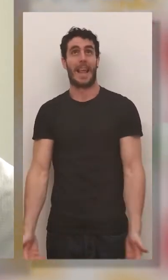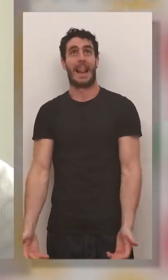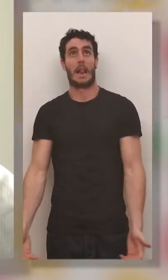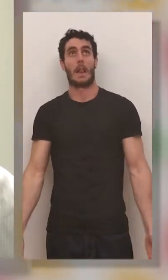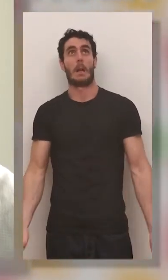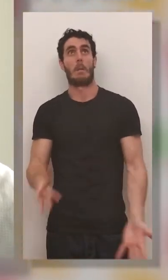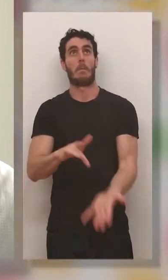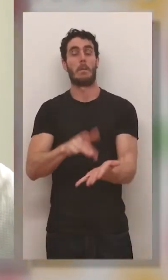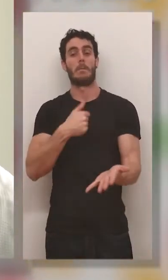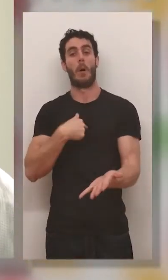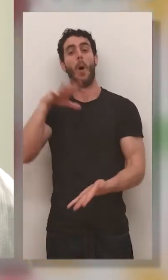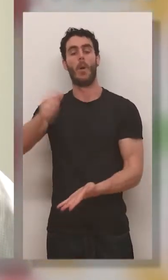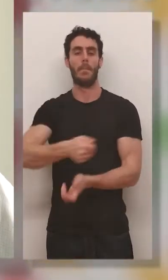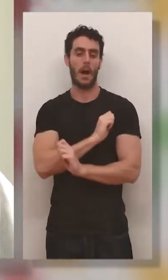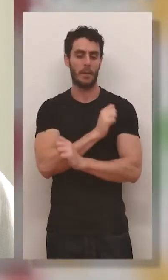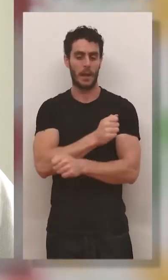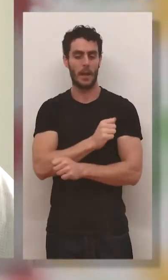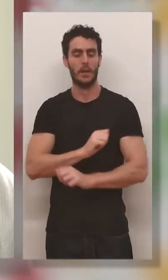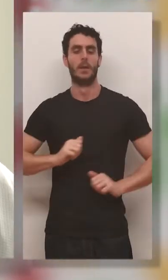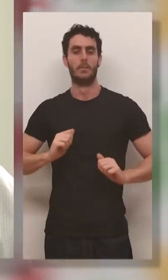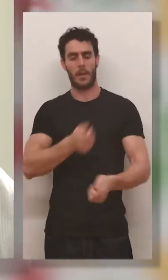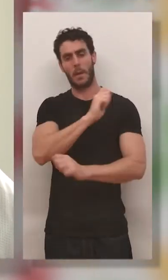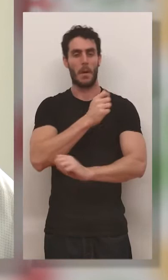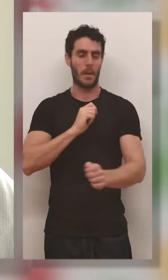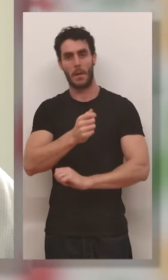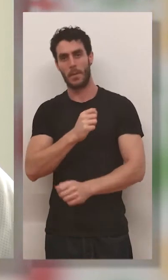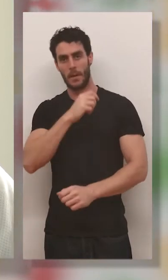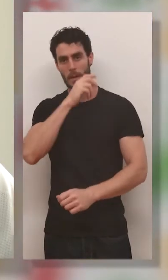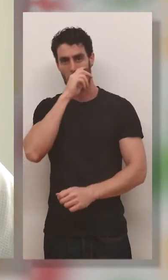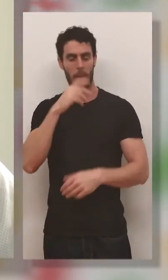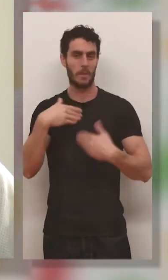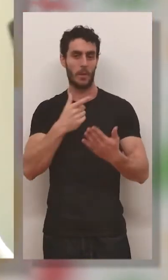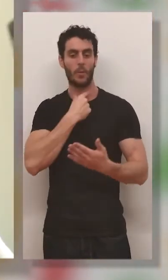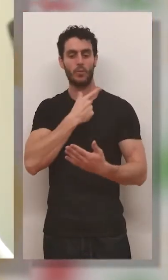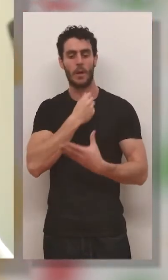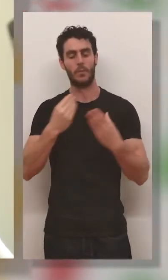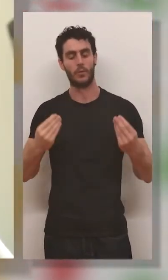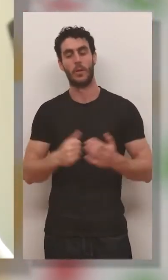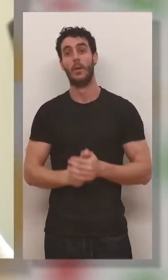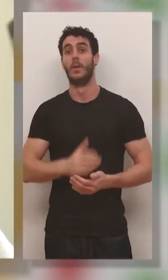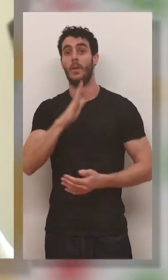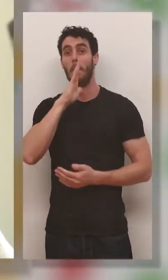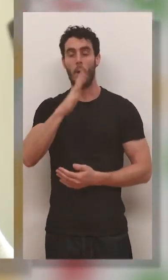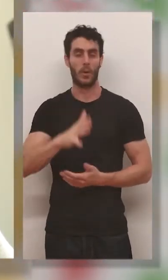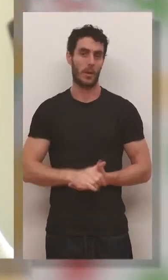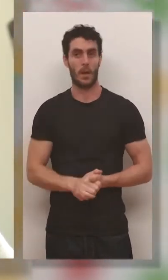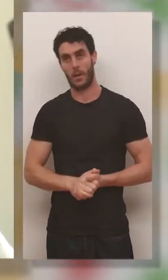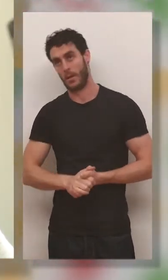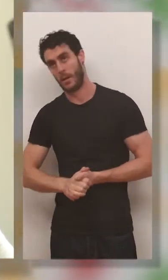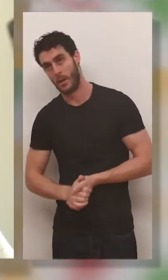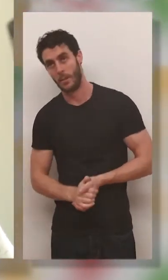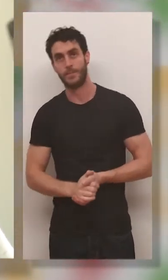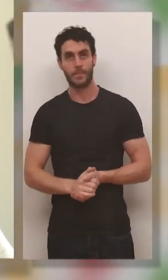cuando me compré la batería, empecé a tocar y entonces me gustaba mucho. Porque tiene